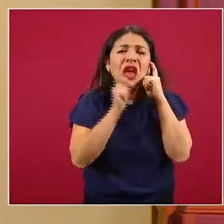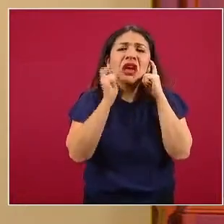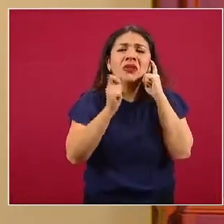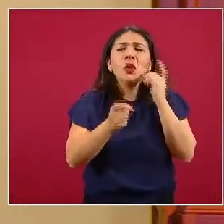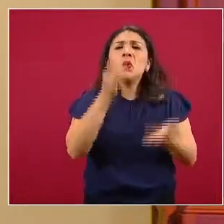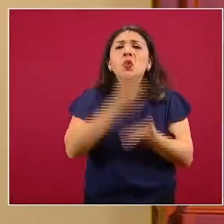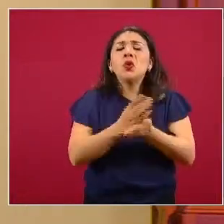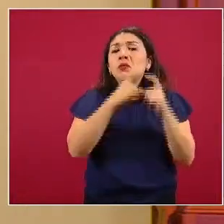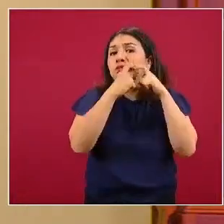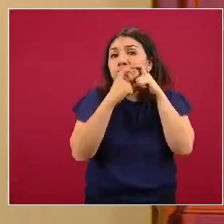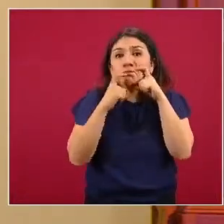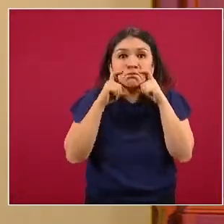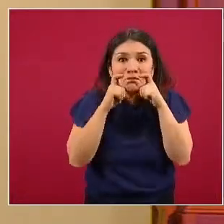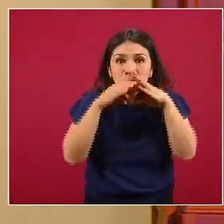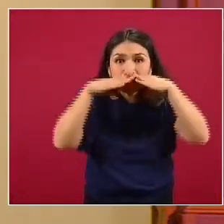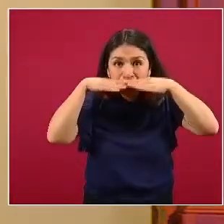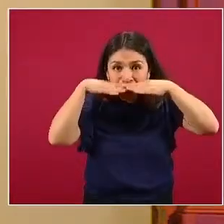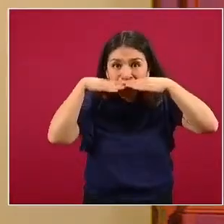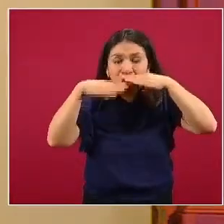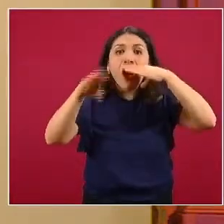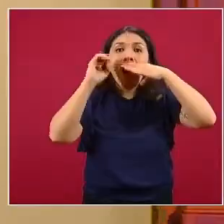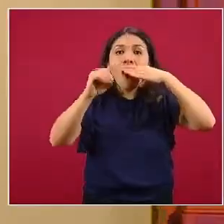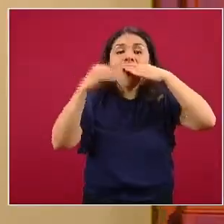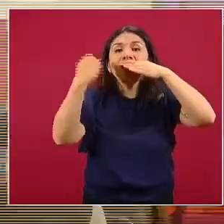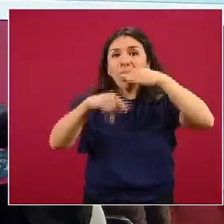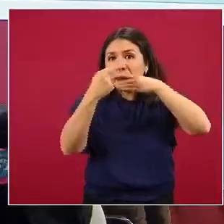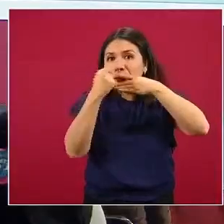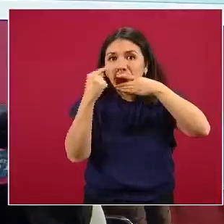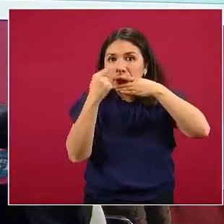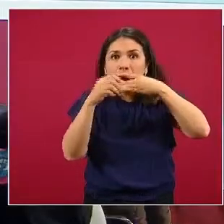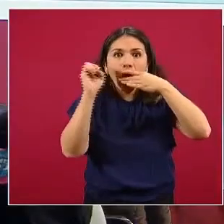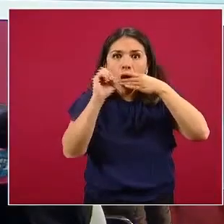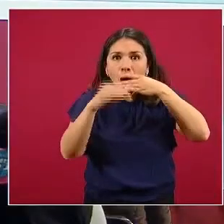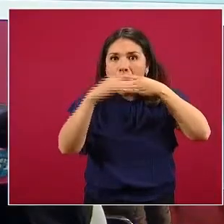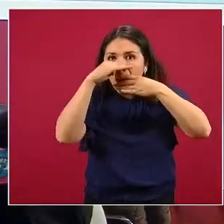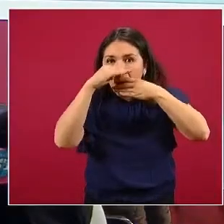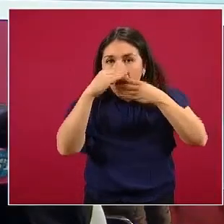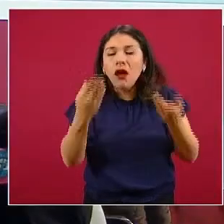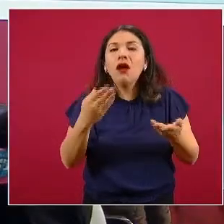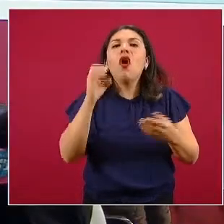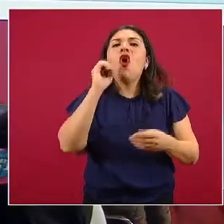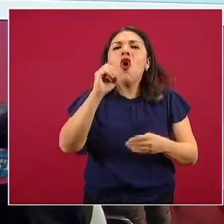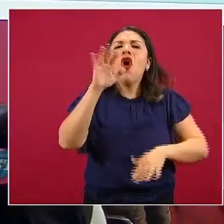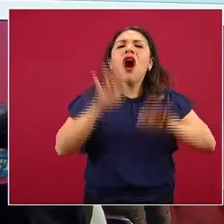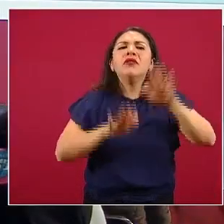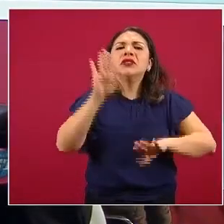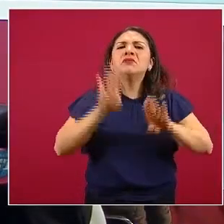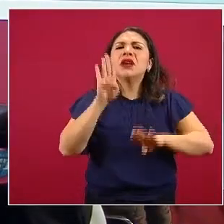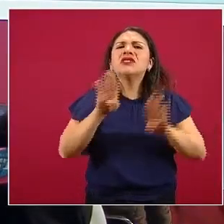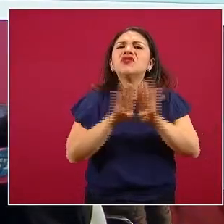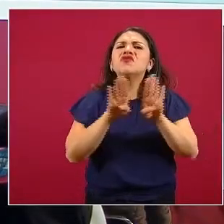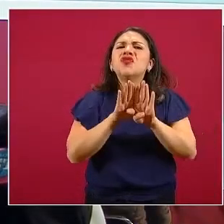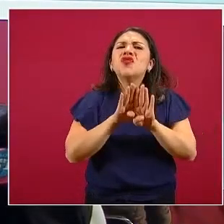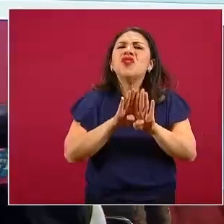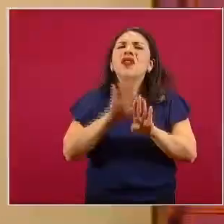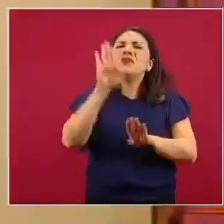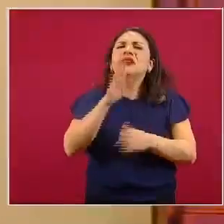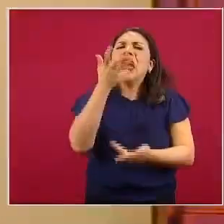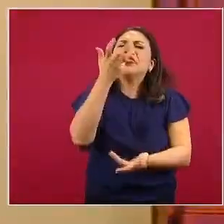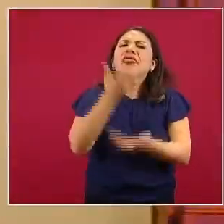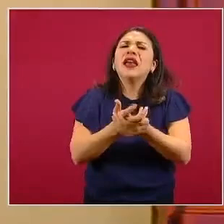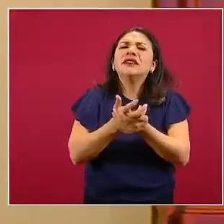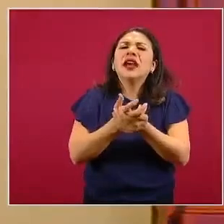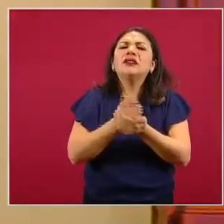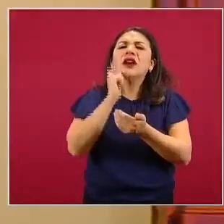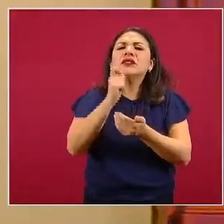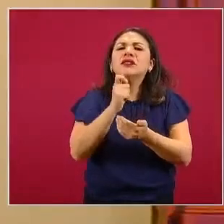utilizando solamente en el área de la boca y dejan descubiertas las fosas nasales, o se lo colocan, parece que un poco para descansar o poder